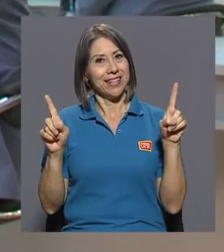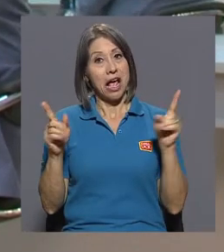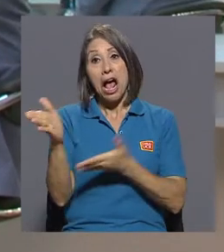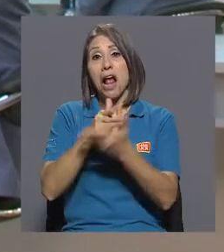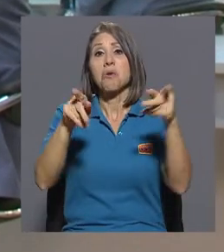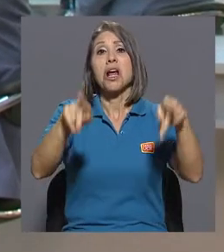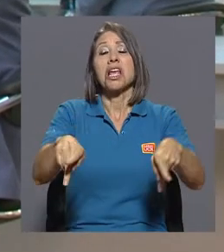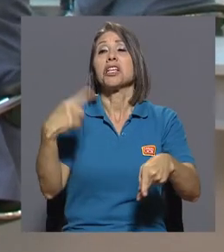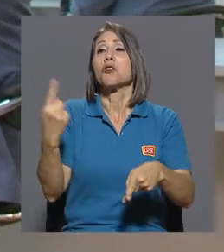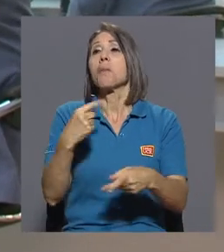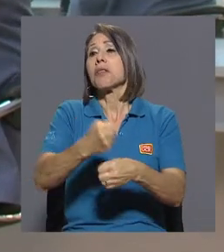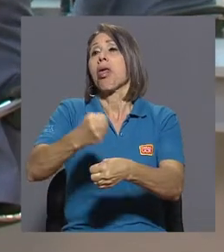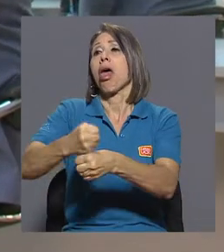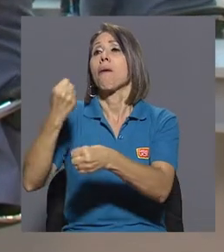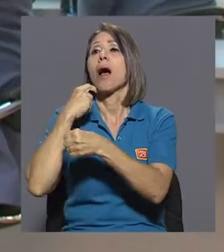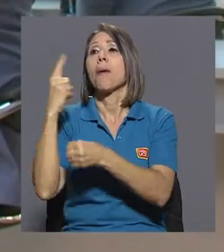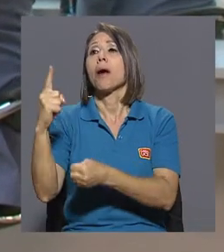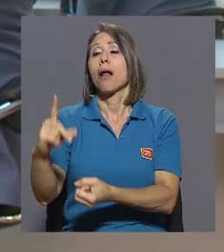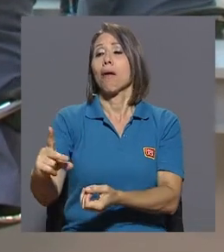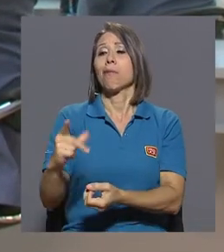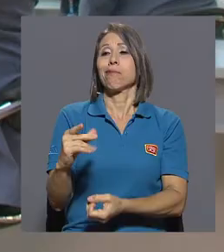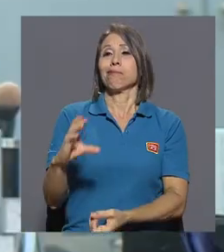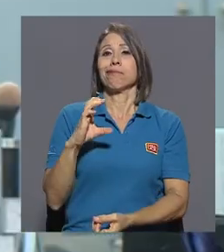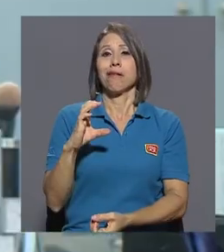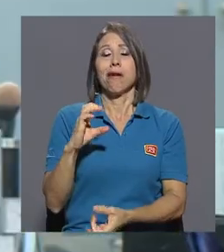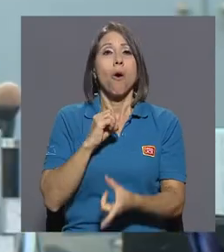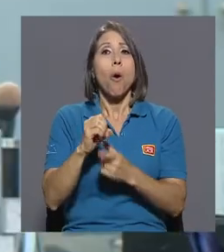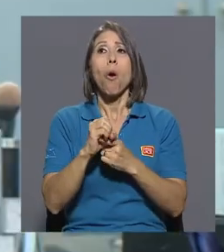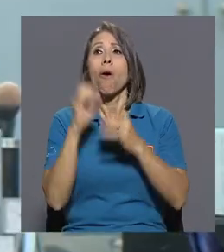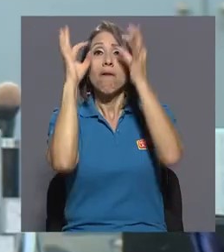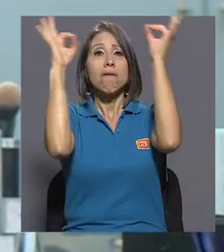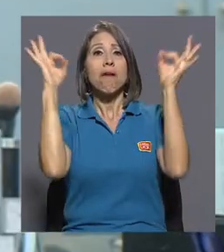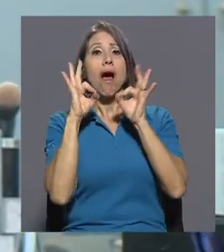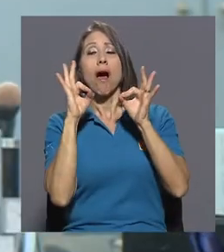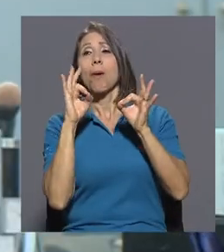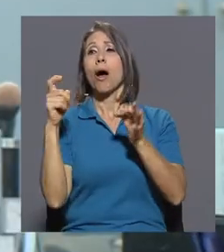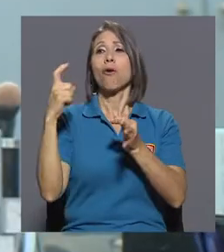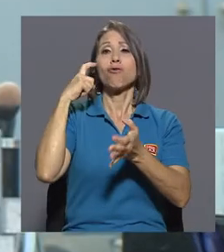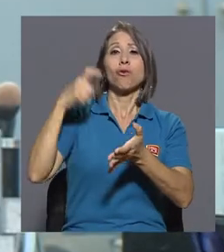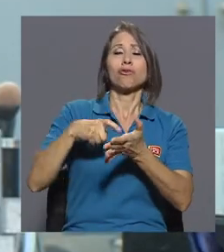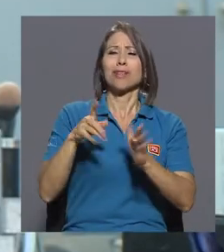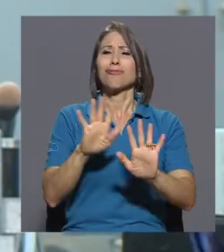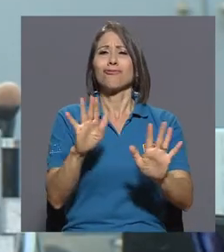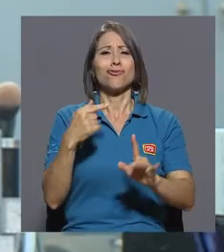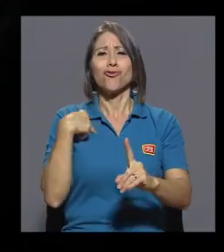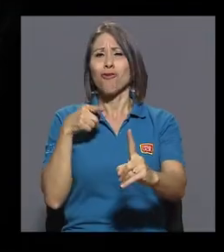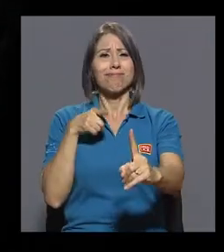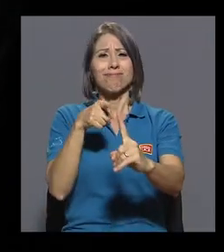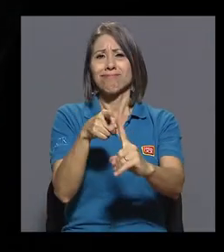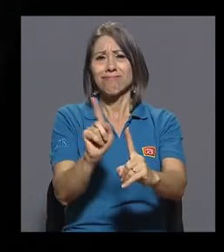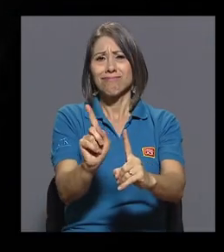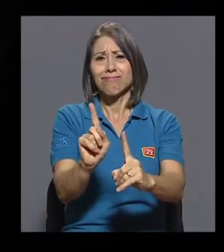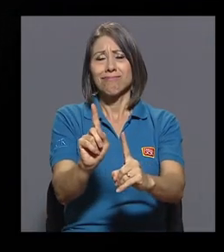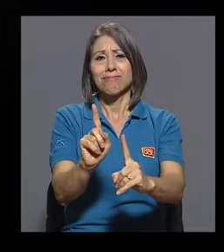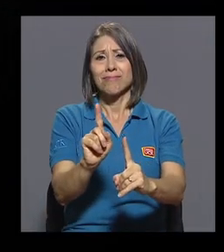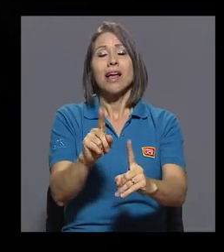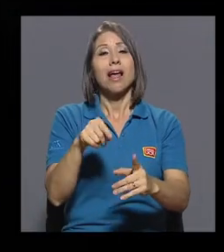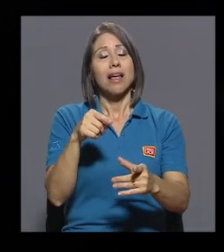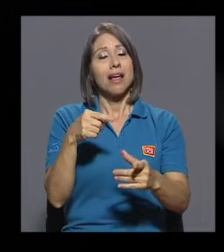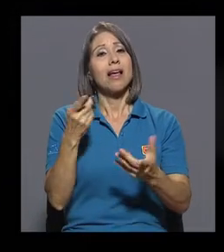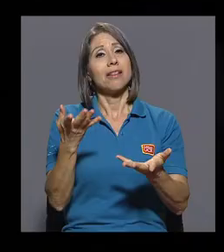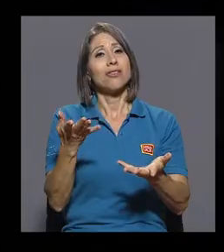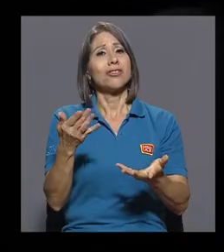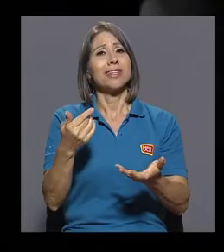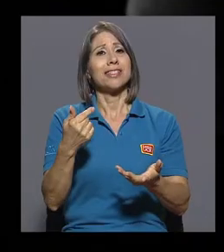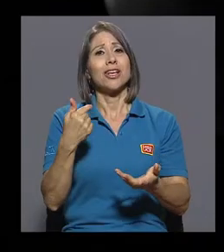por plata o que las hacen por fama o las hacen por reconocimiento. Nunca fue esa mi intención. Entonces era nunca hacer una